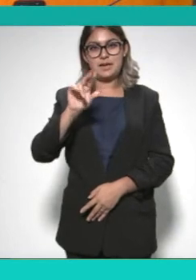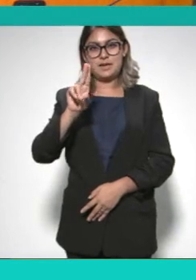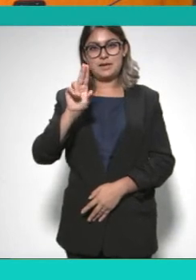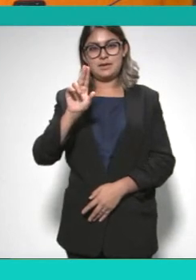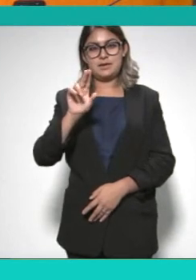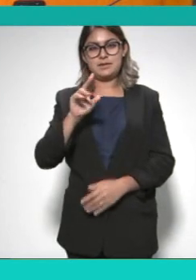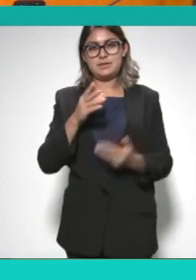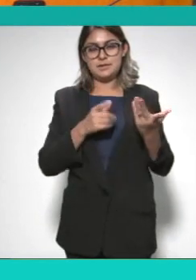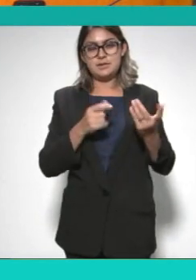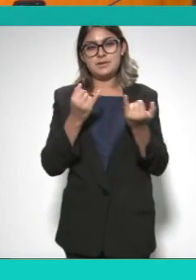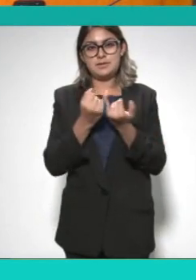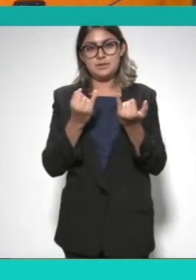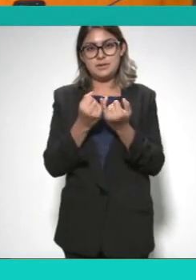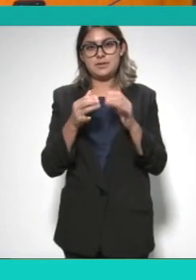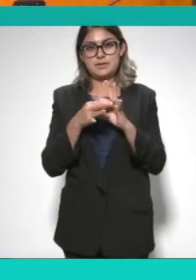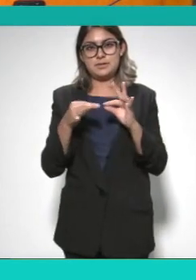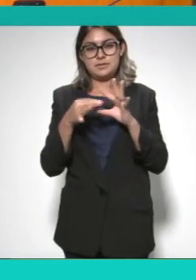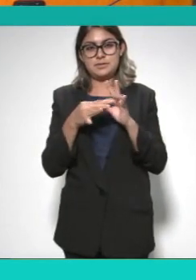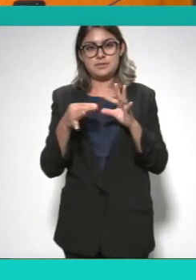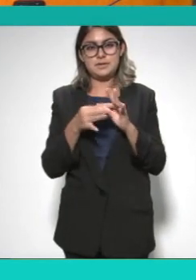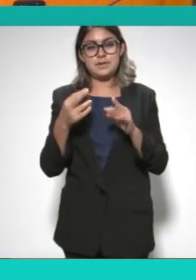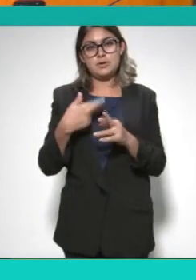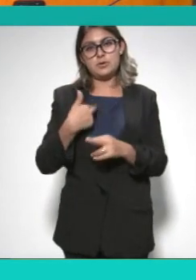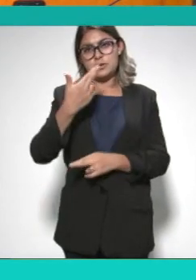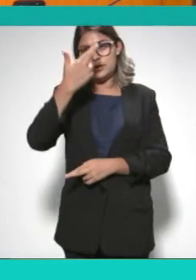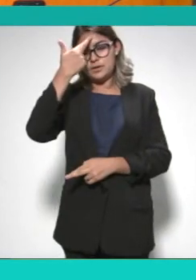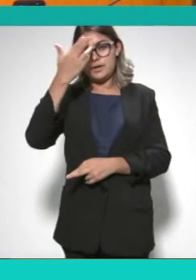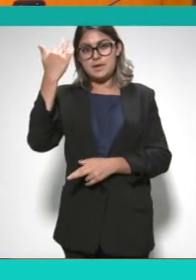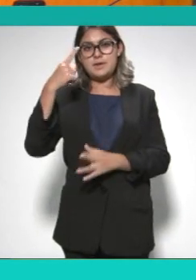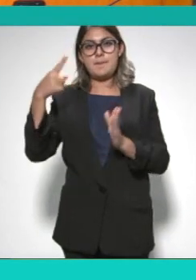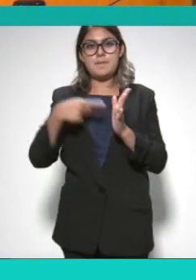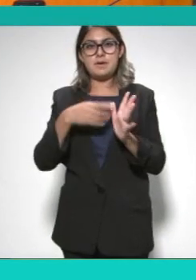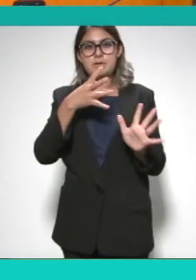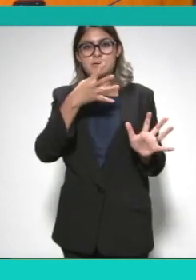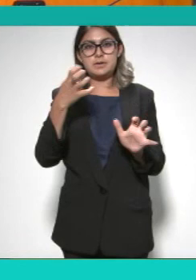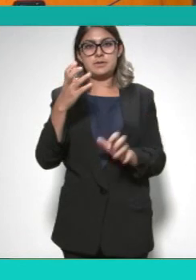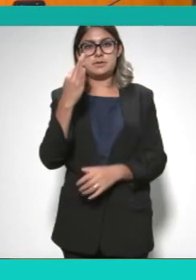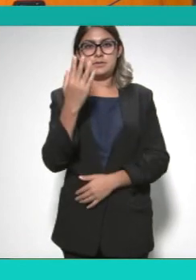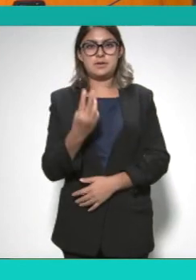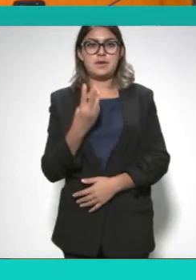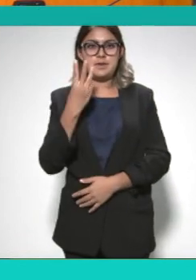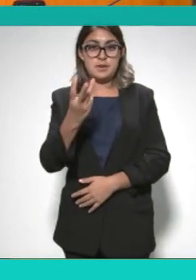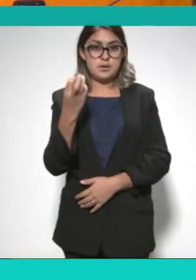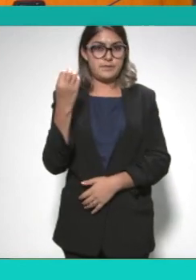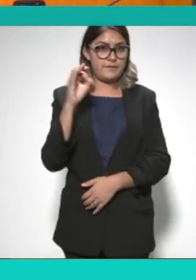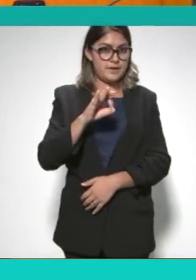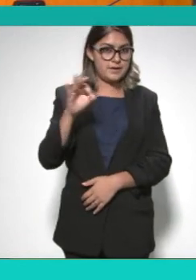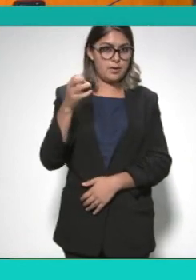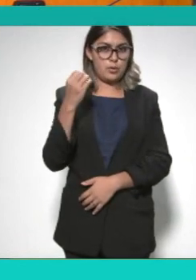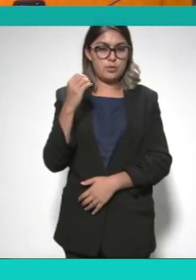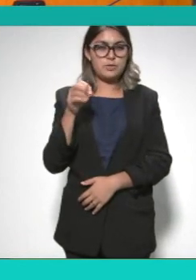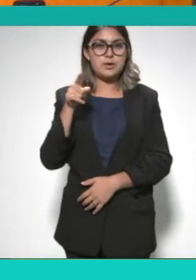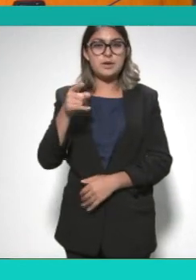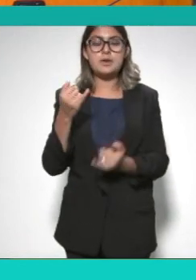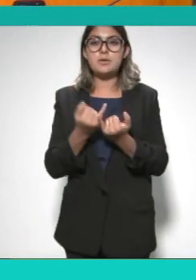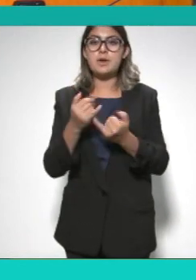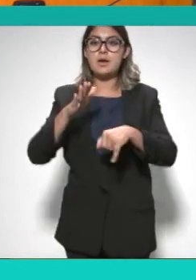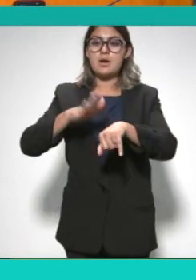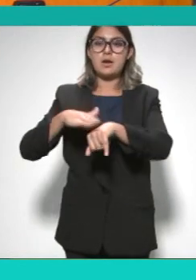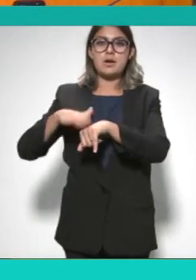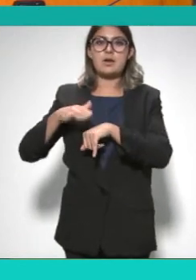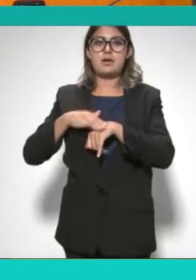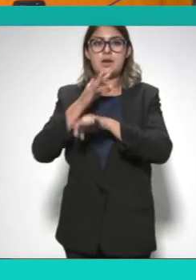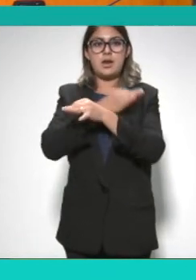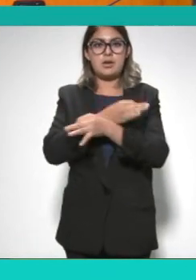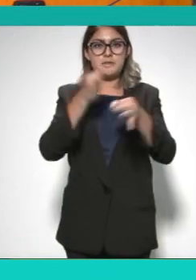un 17 de octubre de 1953 se publicó el decreto en el que se anunciaba el derecho al voto para la mujer en el